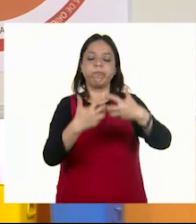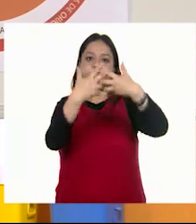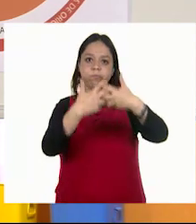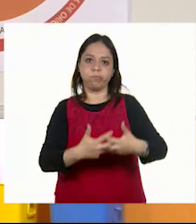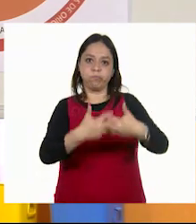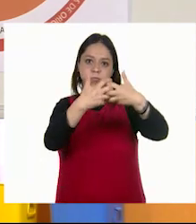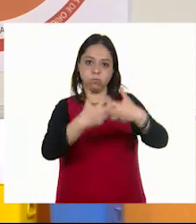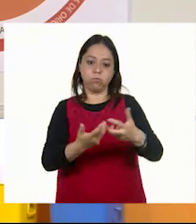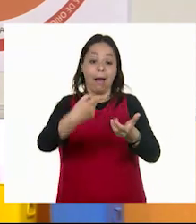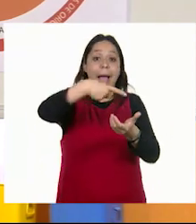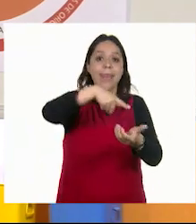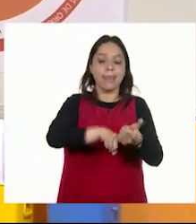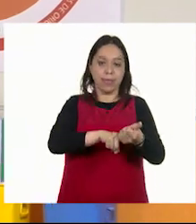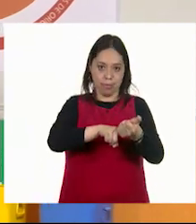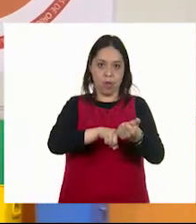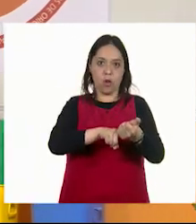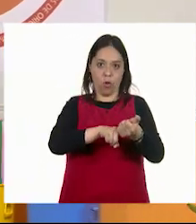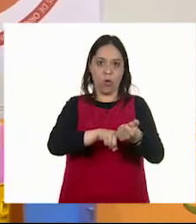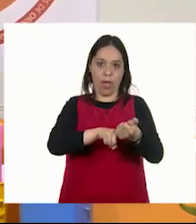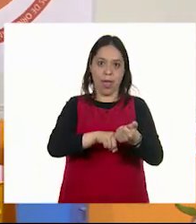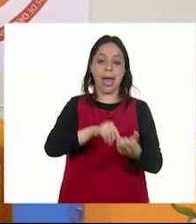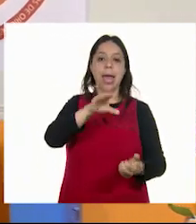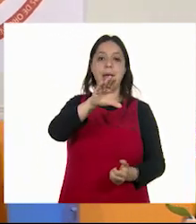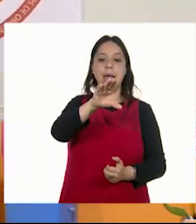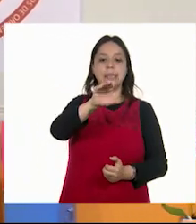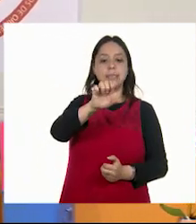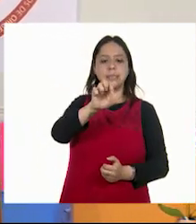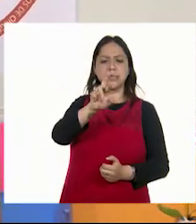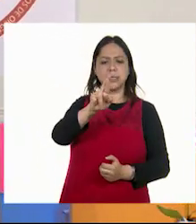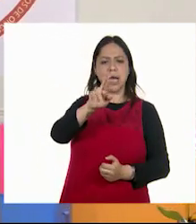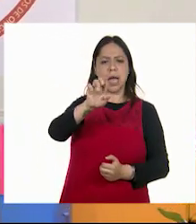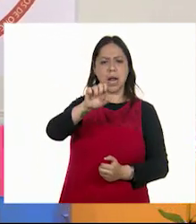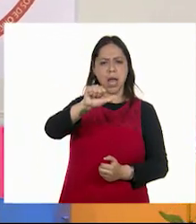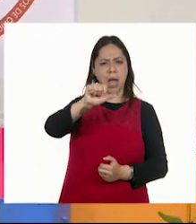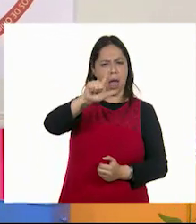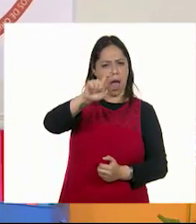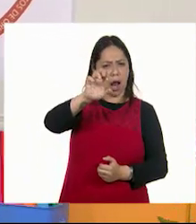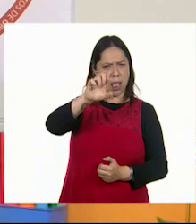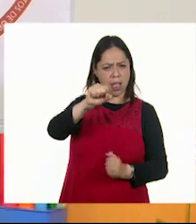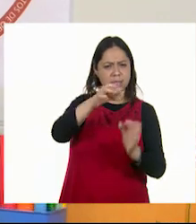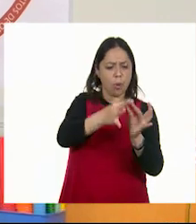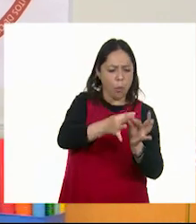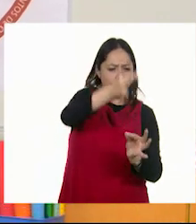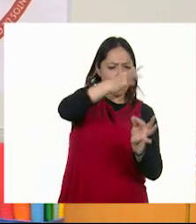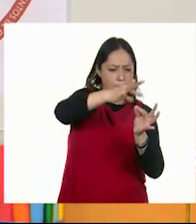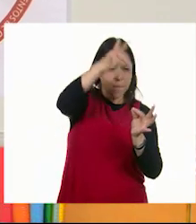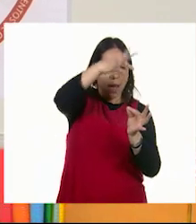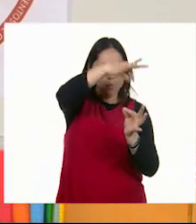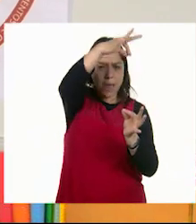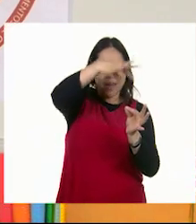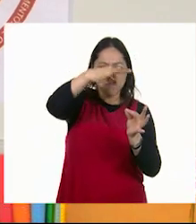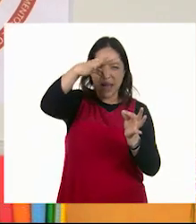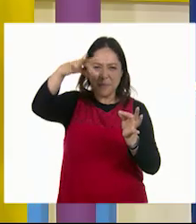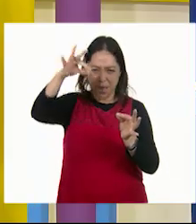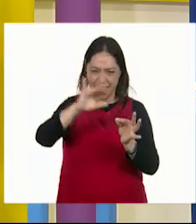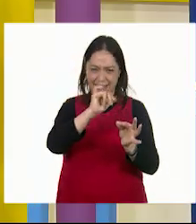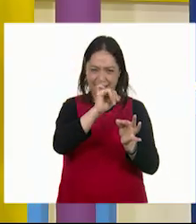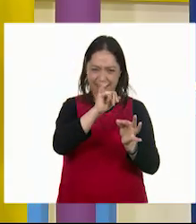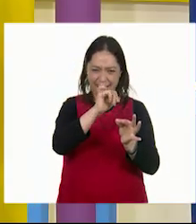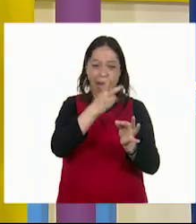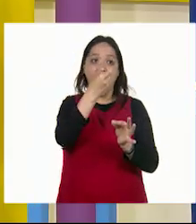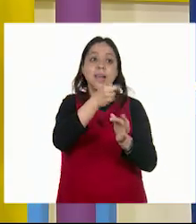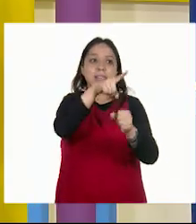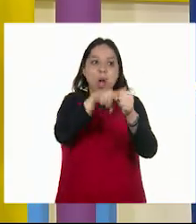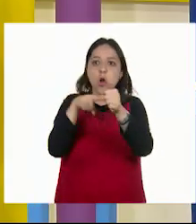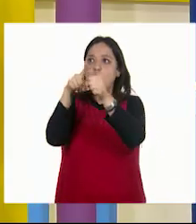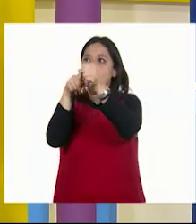dice... ¡Cereales! ¡Cereales! Uy, Ale, me di cuenta de algo. ¿De qué, maestra? Cada alimento tiene el color que nos está dando la pista